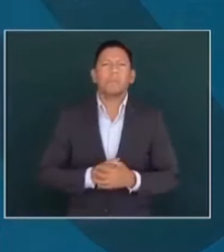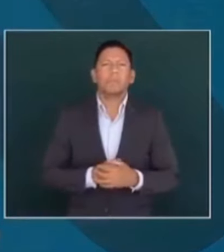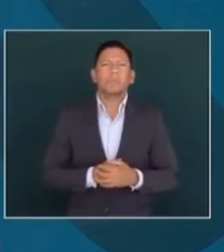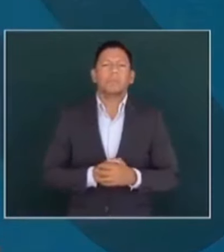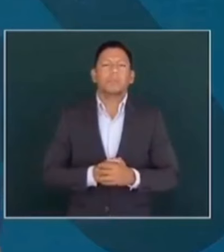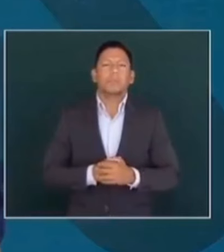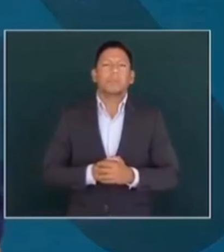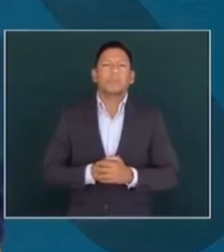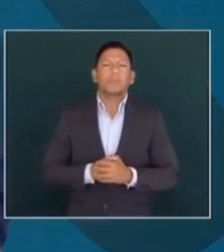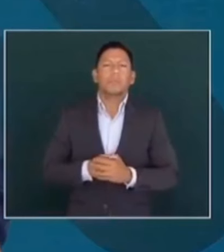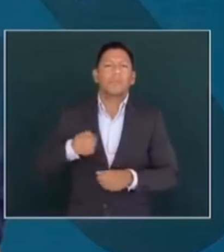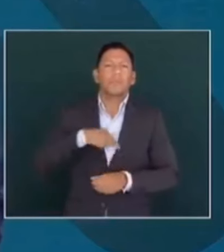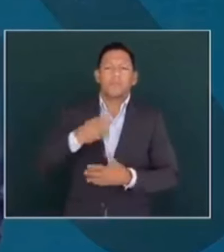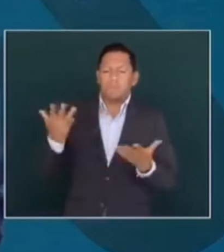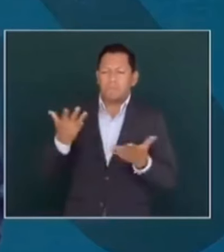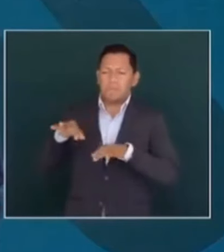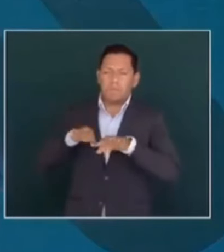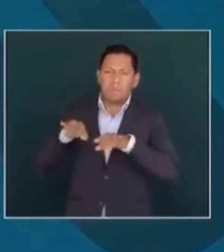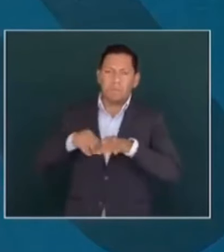no tengan por qué